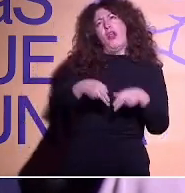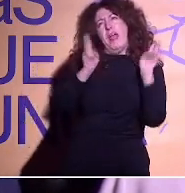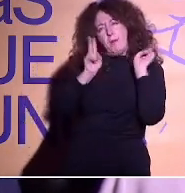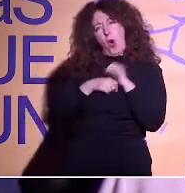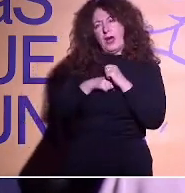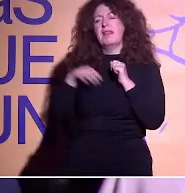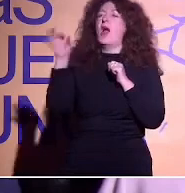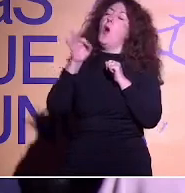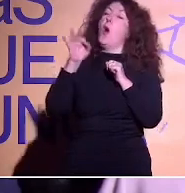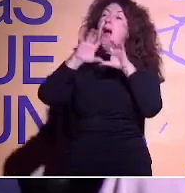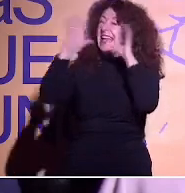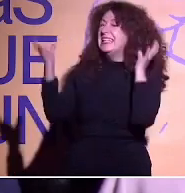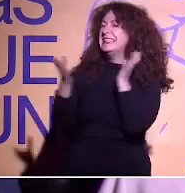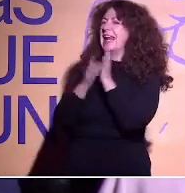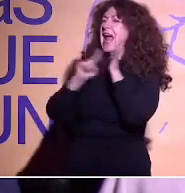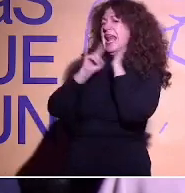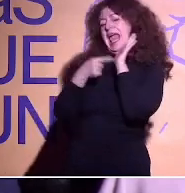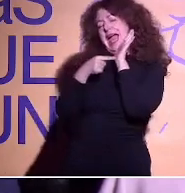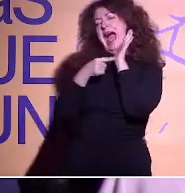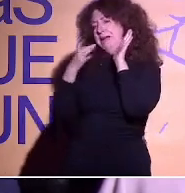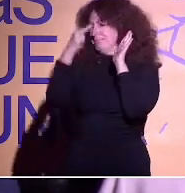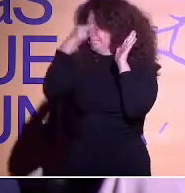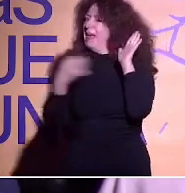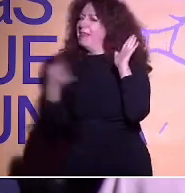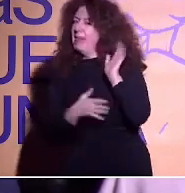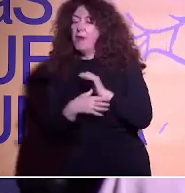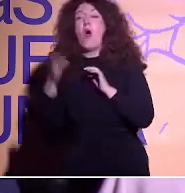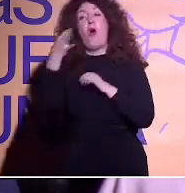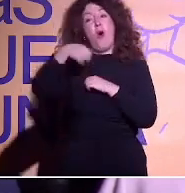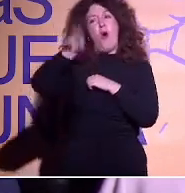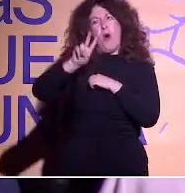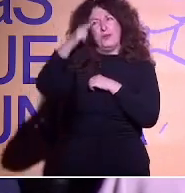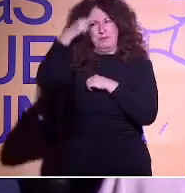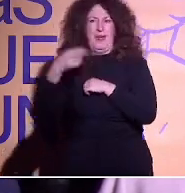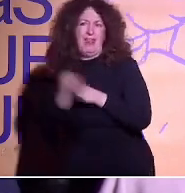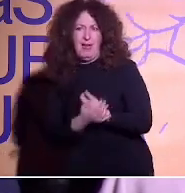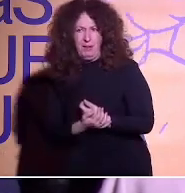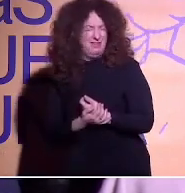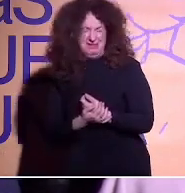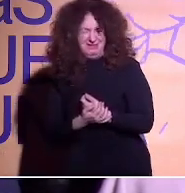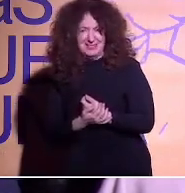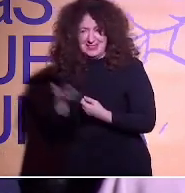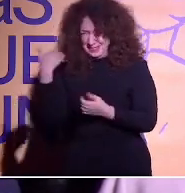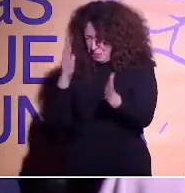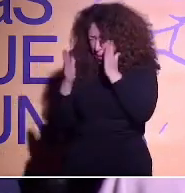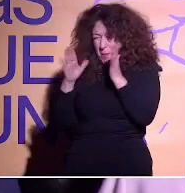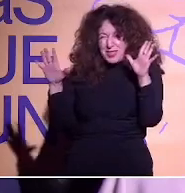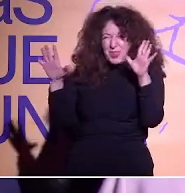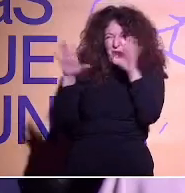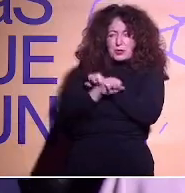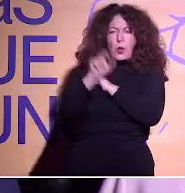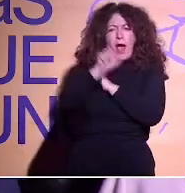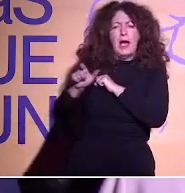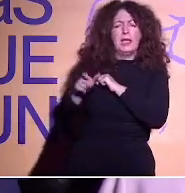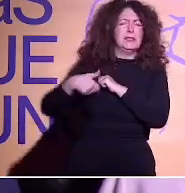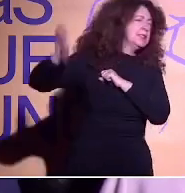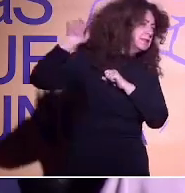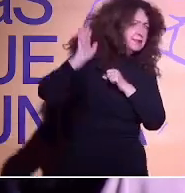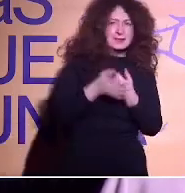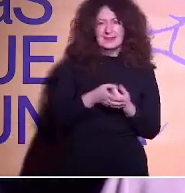en la legalidad internacional que crean en las Naciones Unidas cuando en el momento más oscuro todo el mundo le dio la